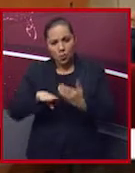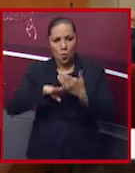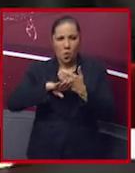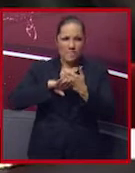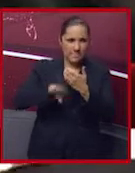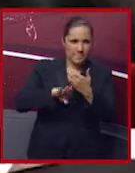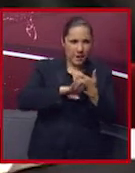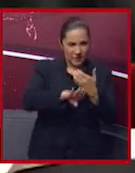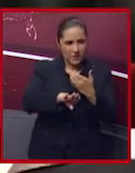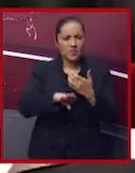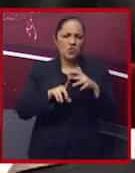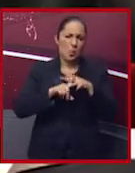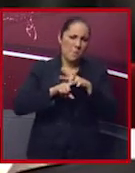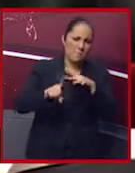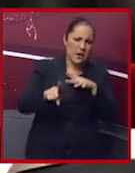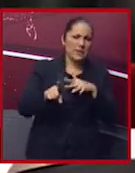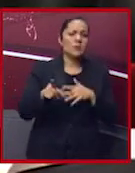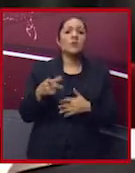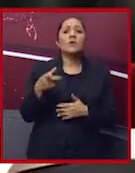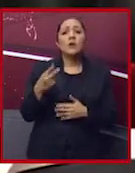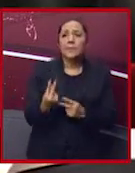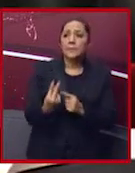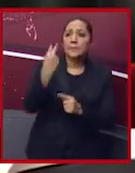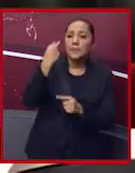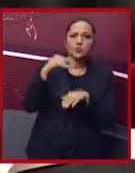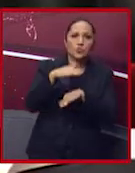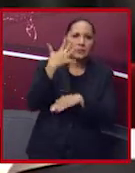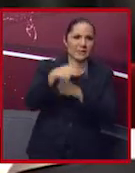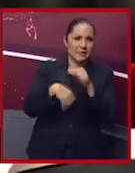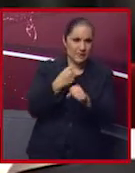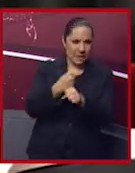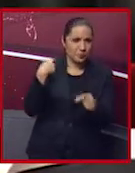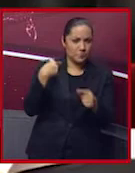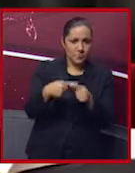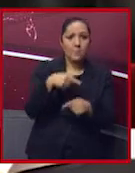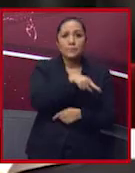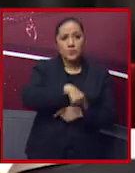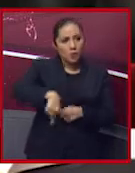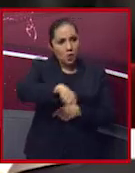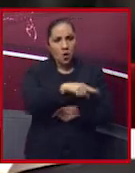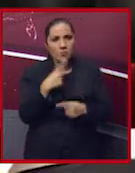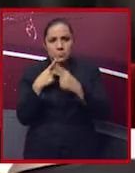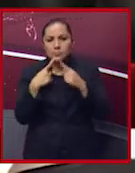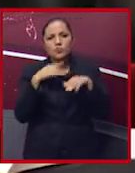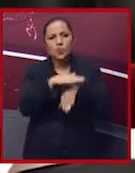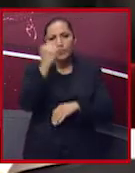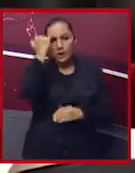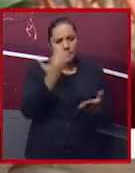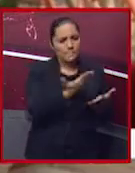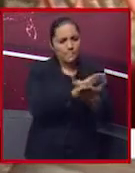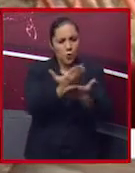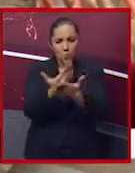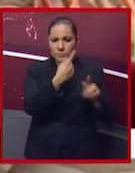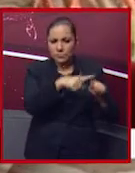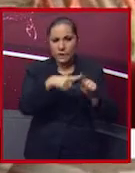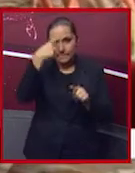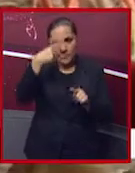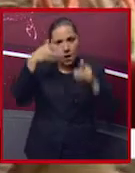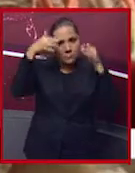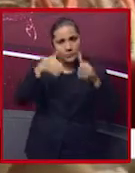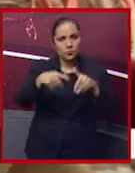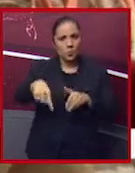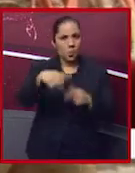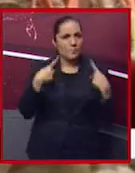década, espacio dedicado al análisis y la presentación de propuestas para atender a la población en situación precaria. En